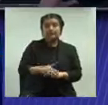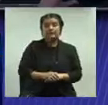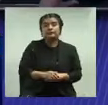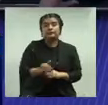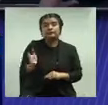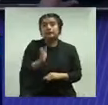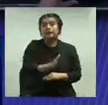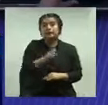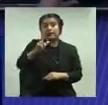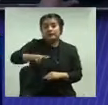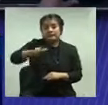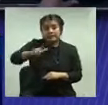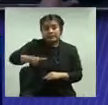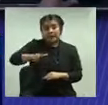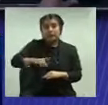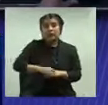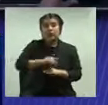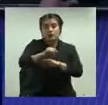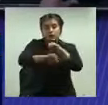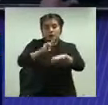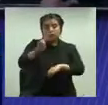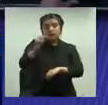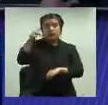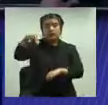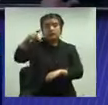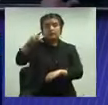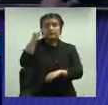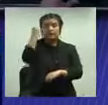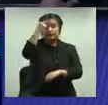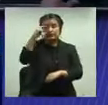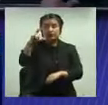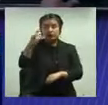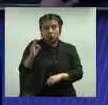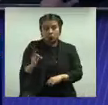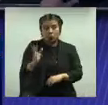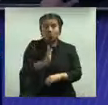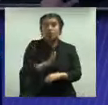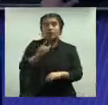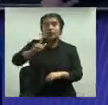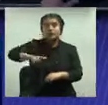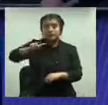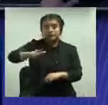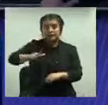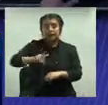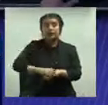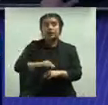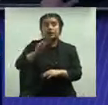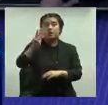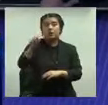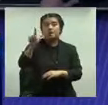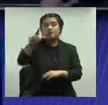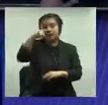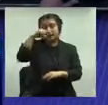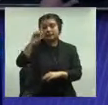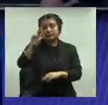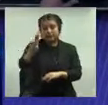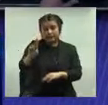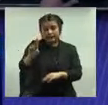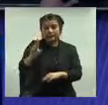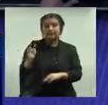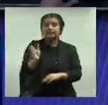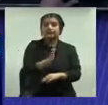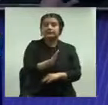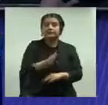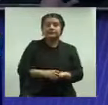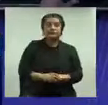Stalin. Licenciado Francisco Eduardo de León Cifuentes. Licenciado Walter Javier Barrios